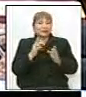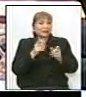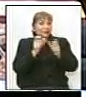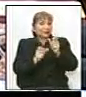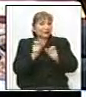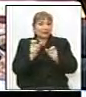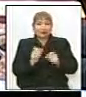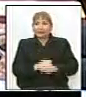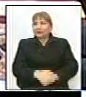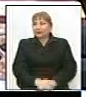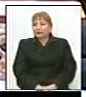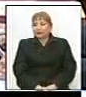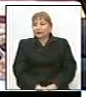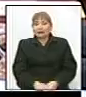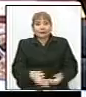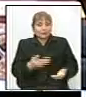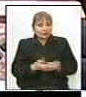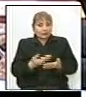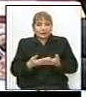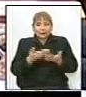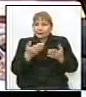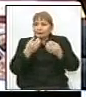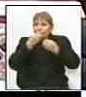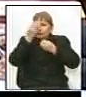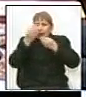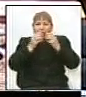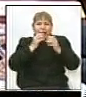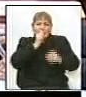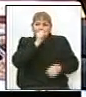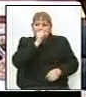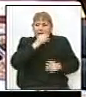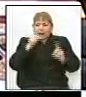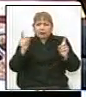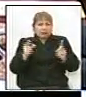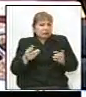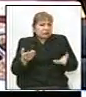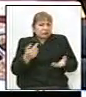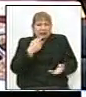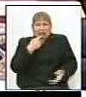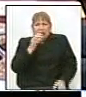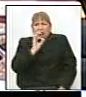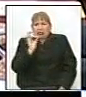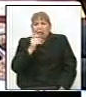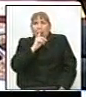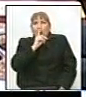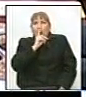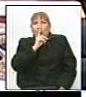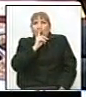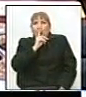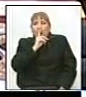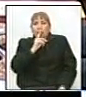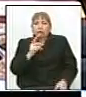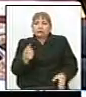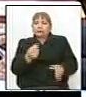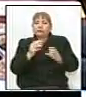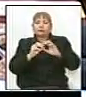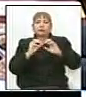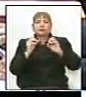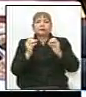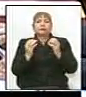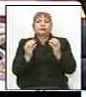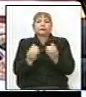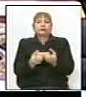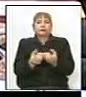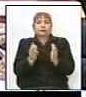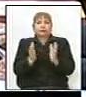públicos, que es visible también las propagandas, y nadie diga nada. Entonces, no esperen solamente que los congresistas o la sociedad civil